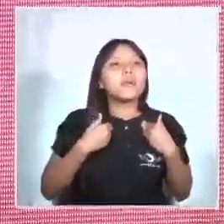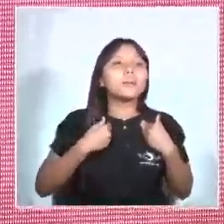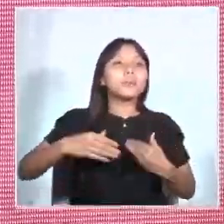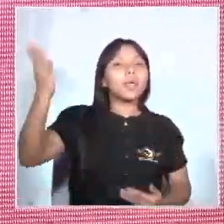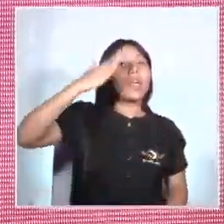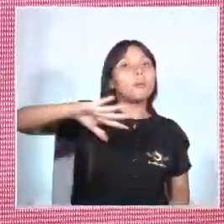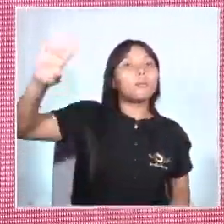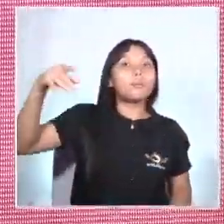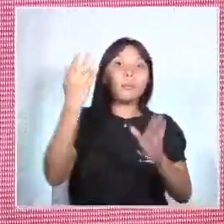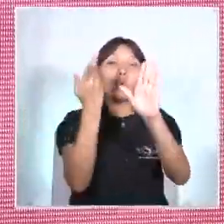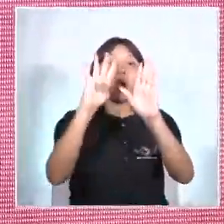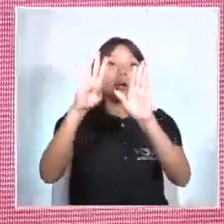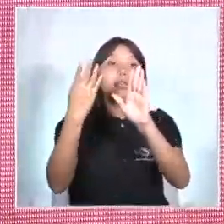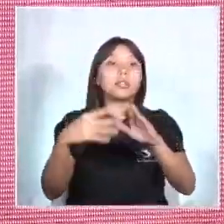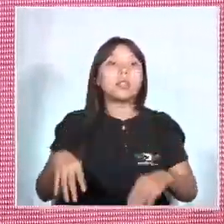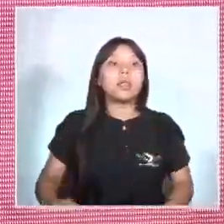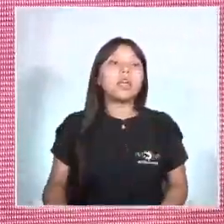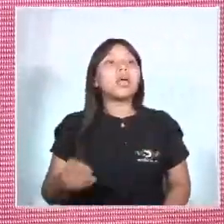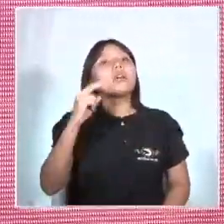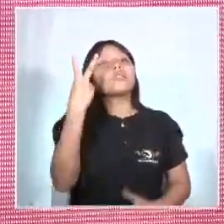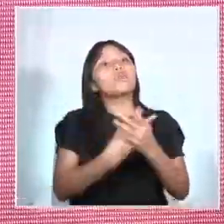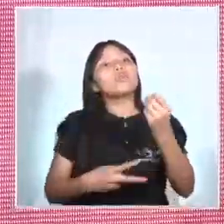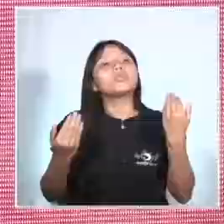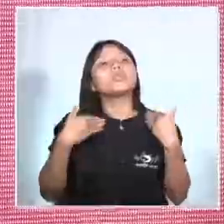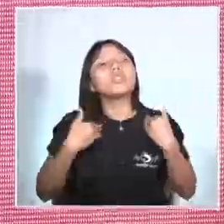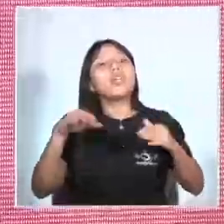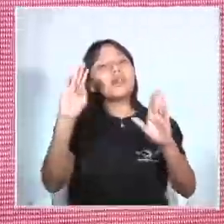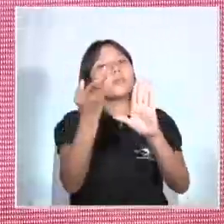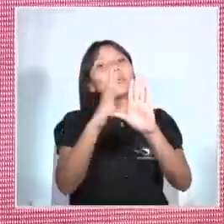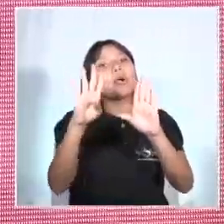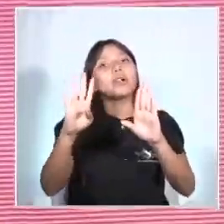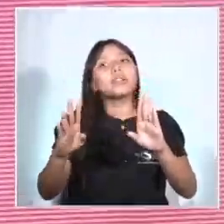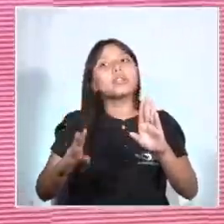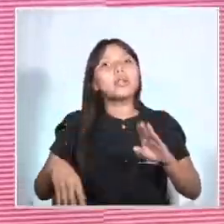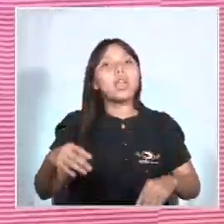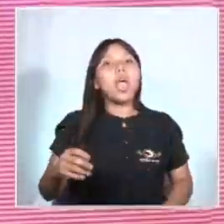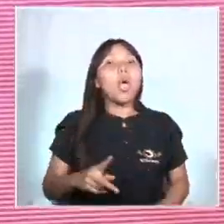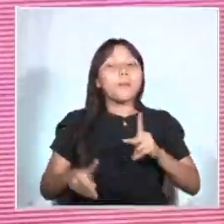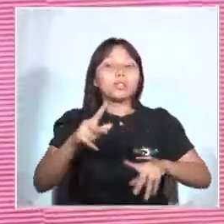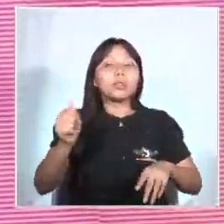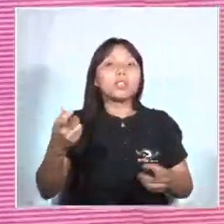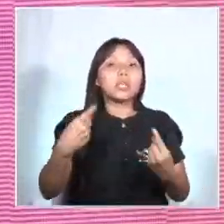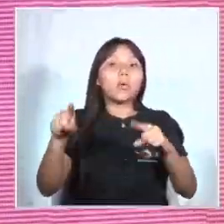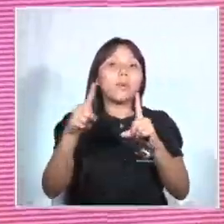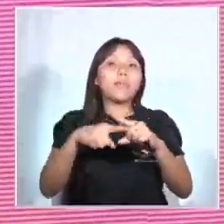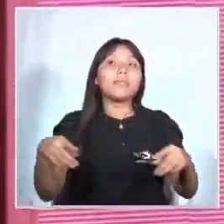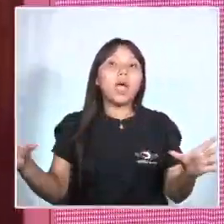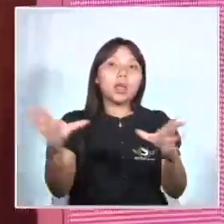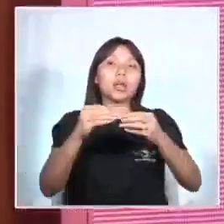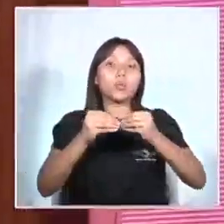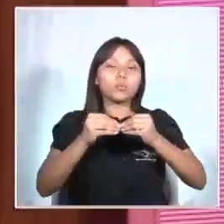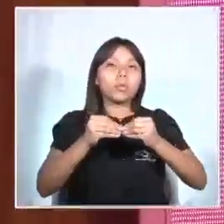ambos tienen puertas, ambos tienen escaleras. En ambos gente se va a reunir. Pero